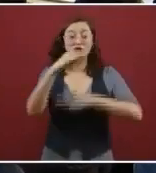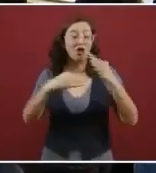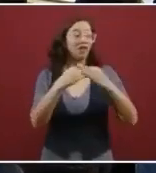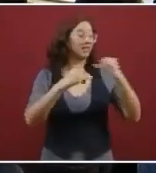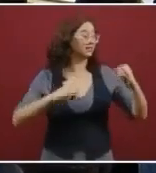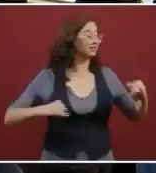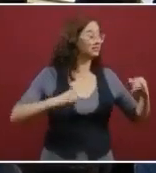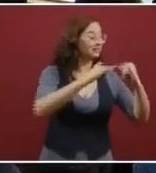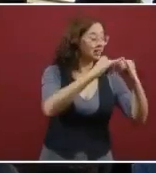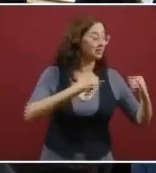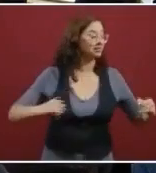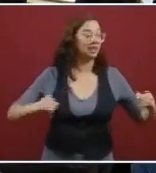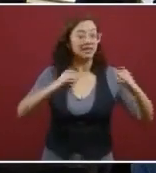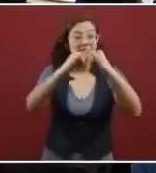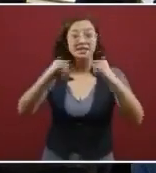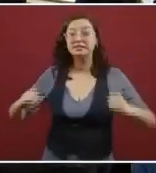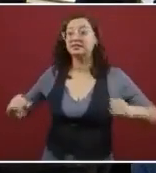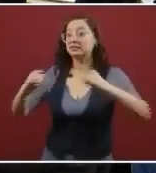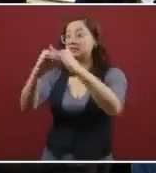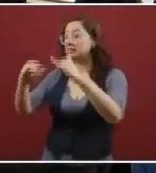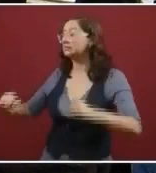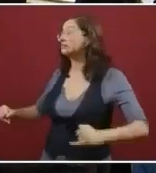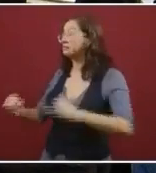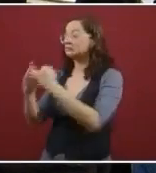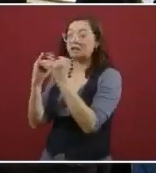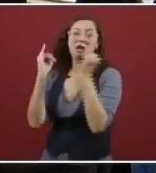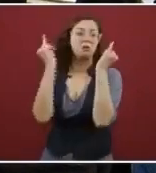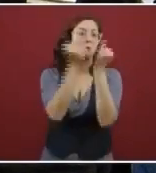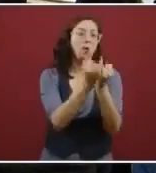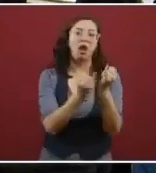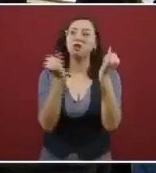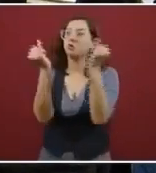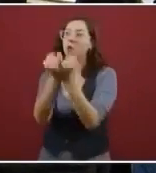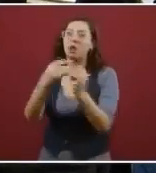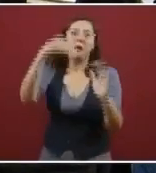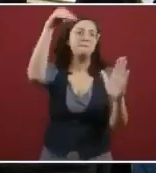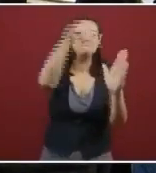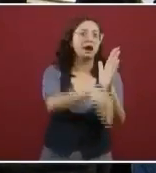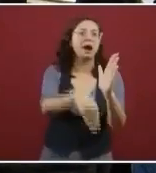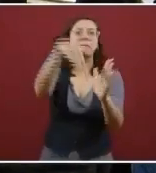todo. Y así está lo del ISSSTE, por eso ese informe,